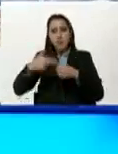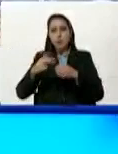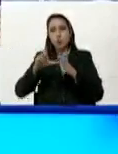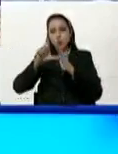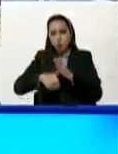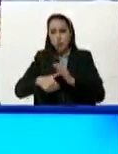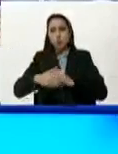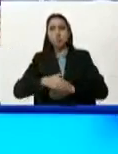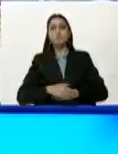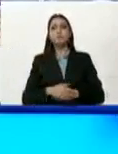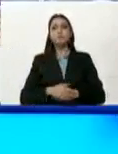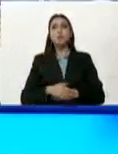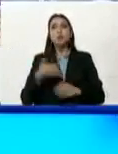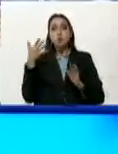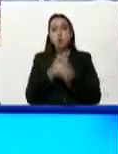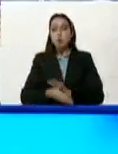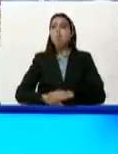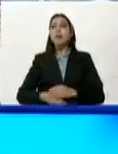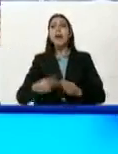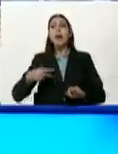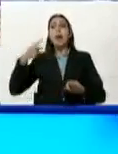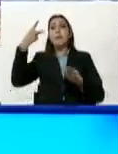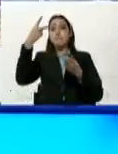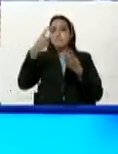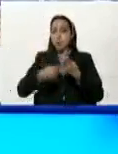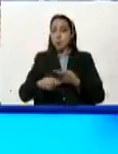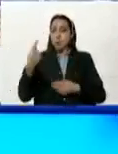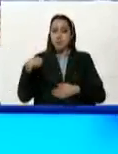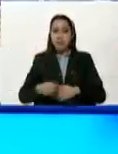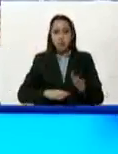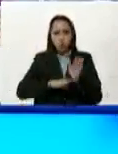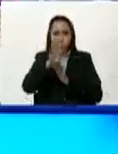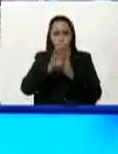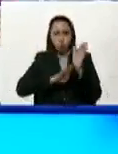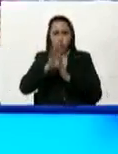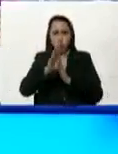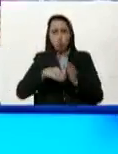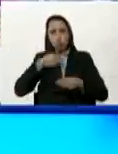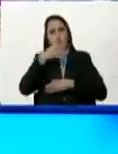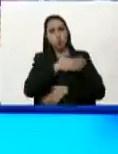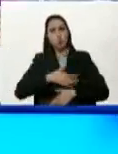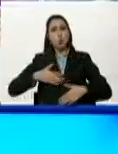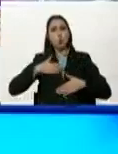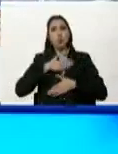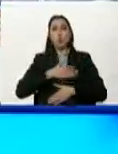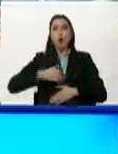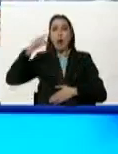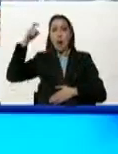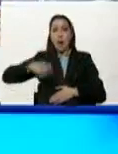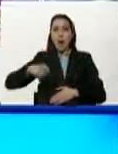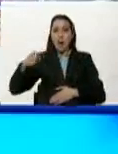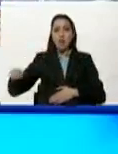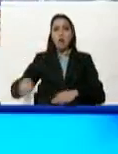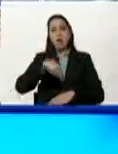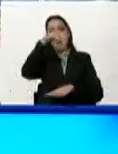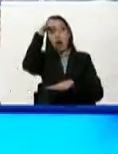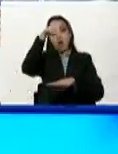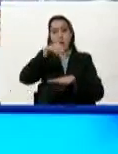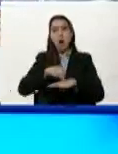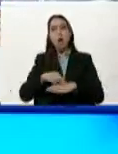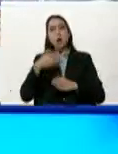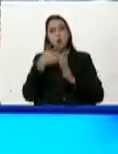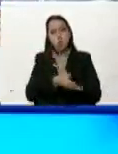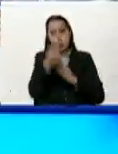una economía con vocación productiva para satisfacer las necesidades nacionales con